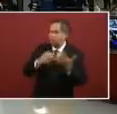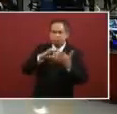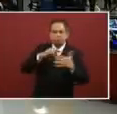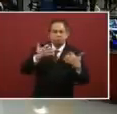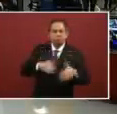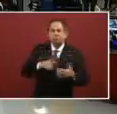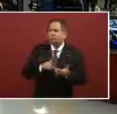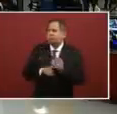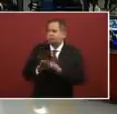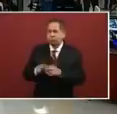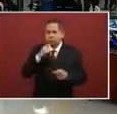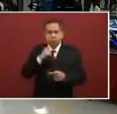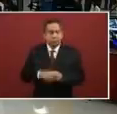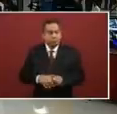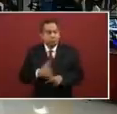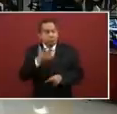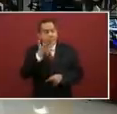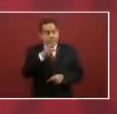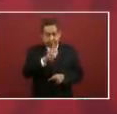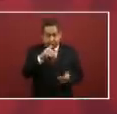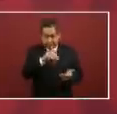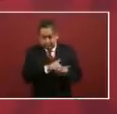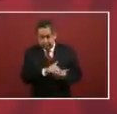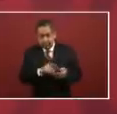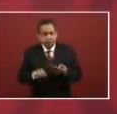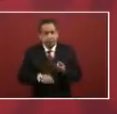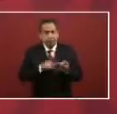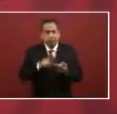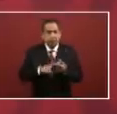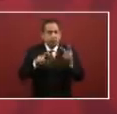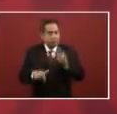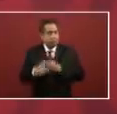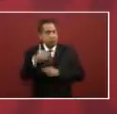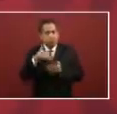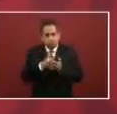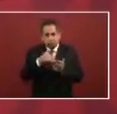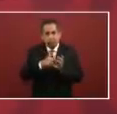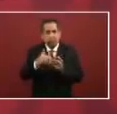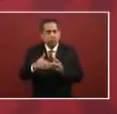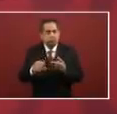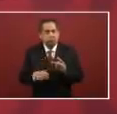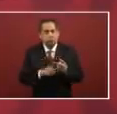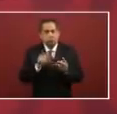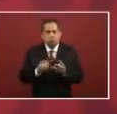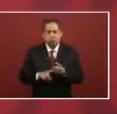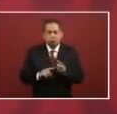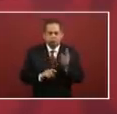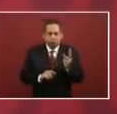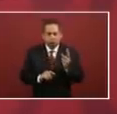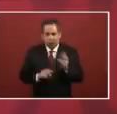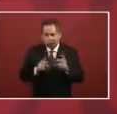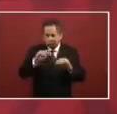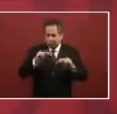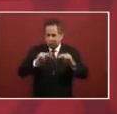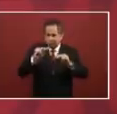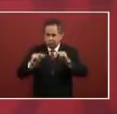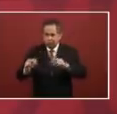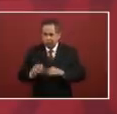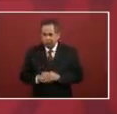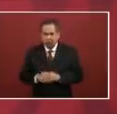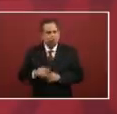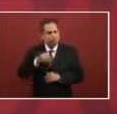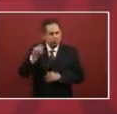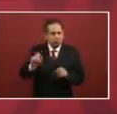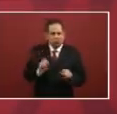unas 10 otras 12.000 en ese rango ellos van a presentar